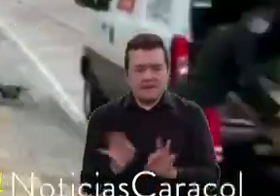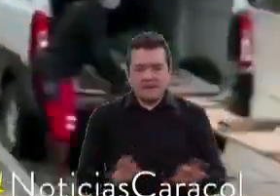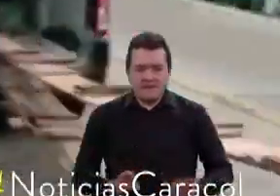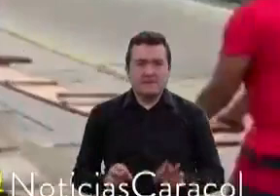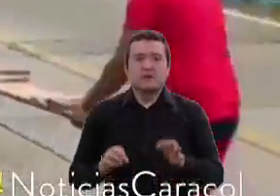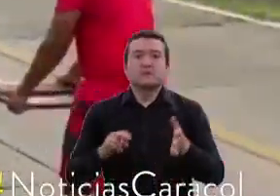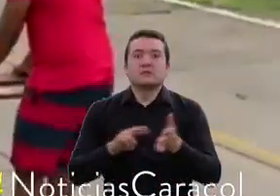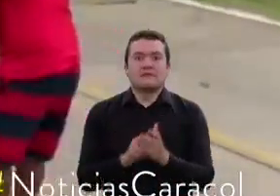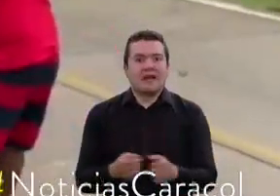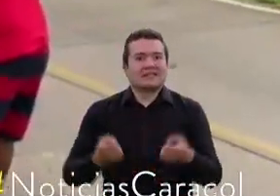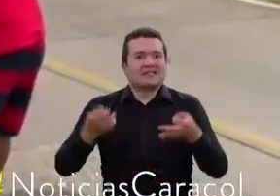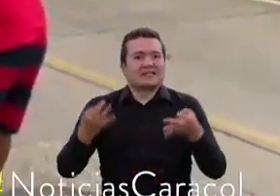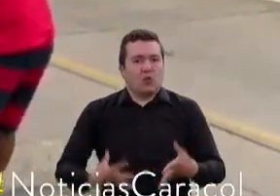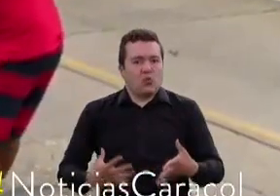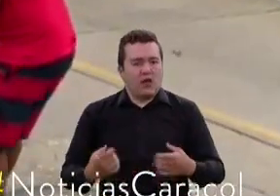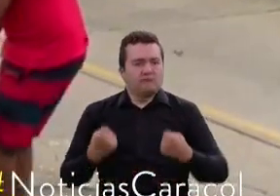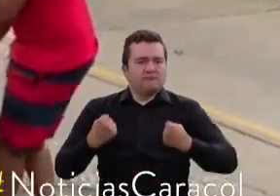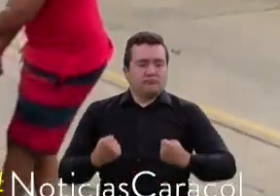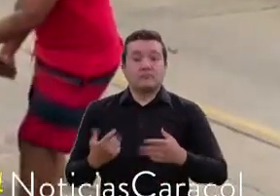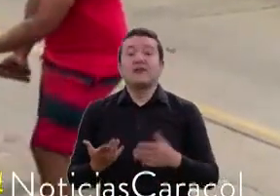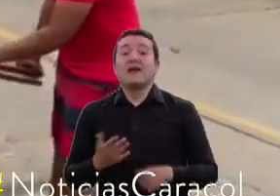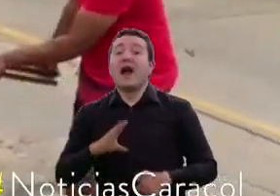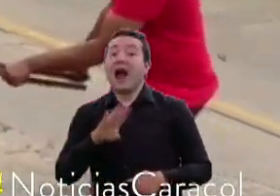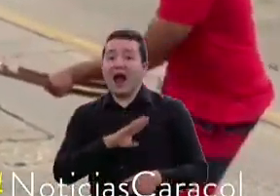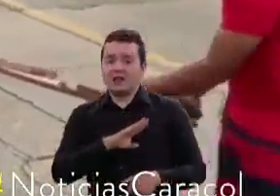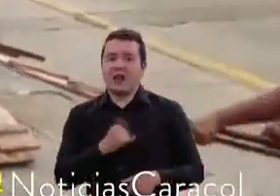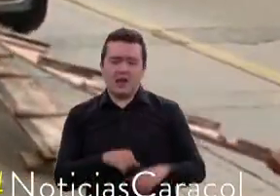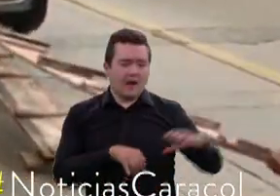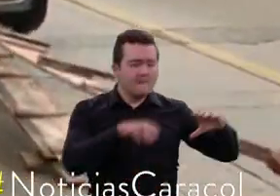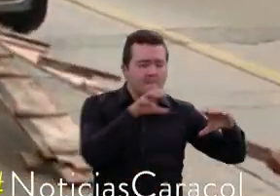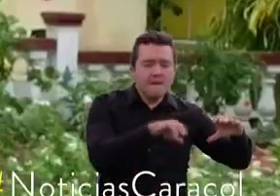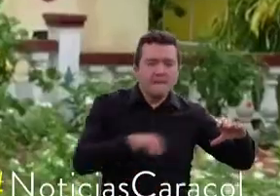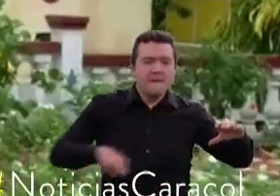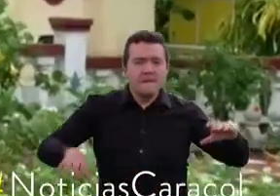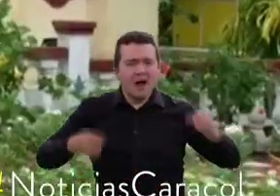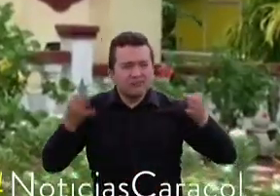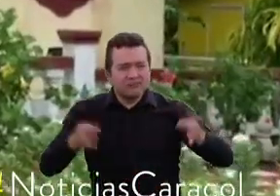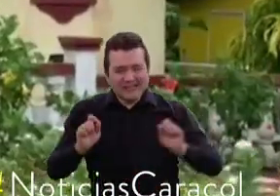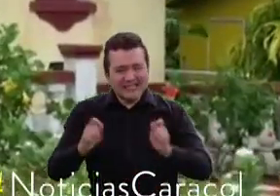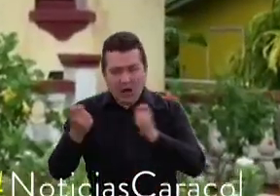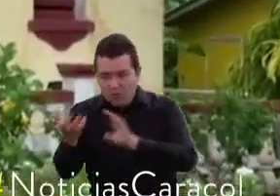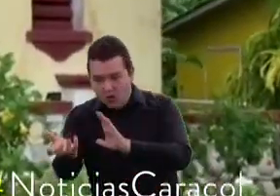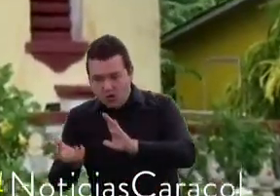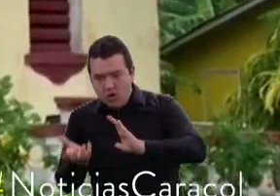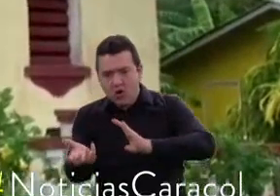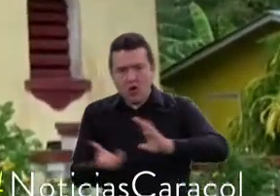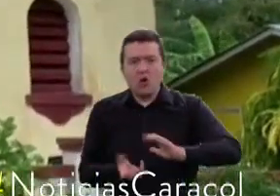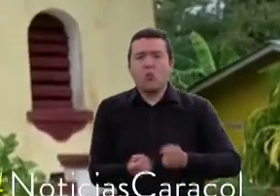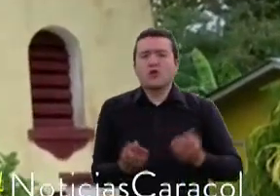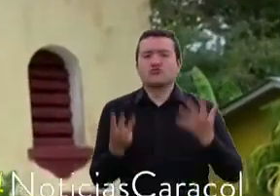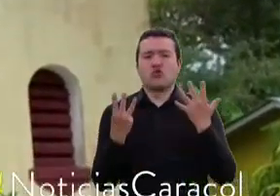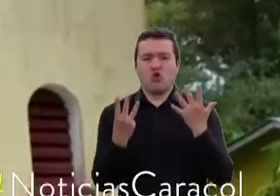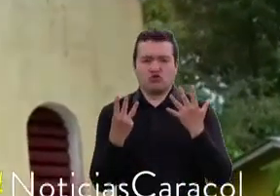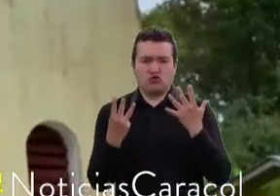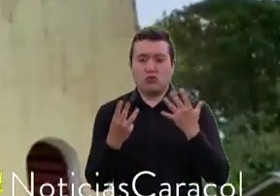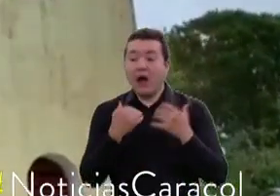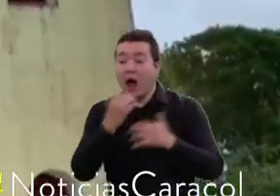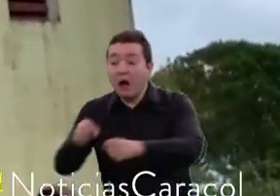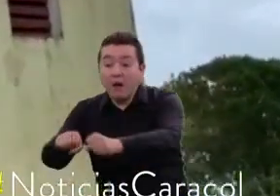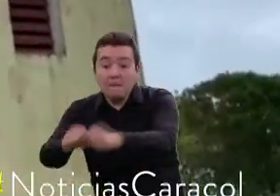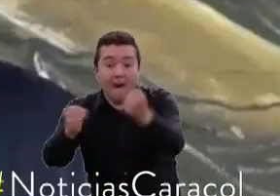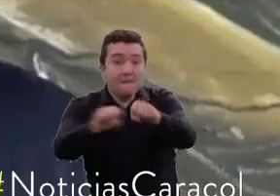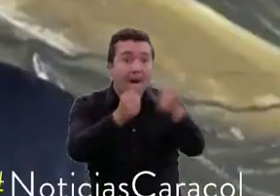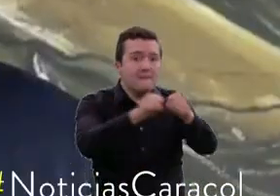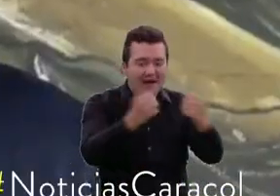para su seguridad. La alcaldía ha puesto 8 albergues en cada sector para refugiar a las personas que lo necesiten. Evacuaron